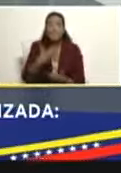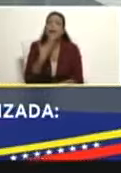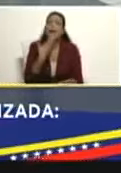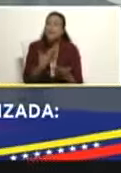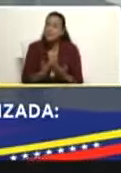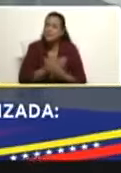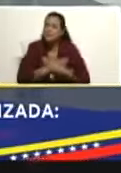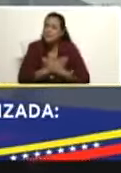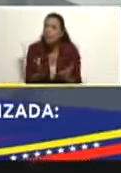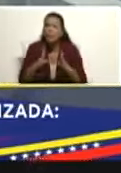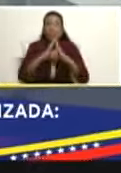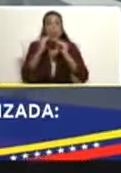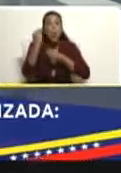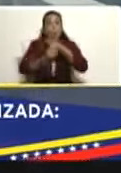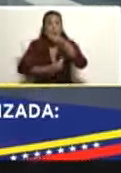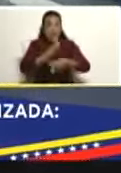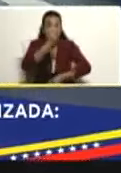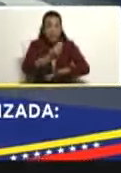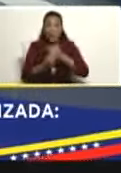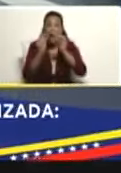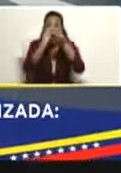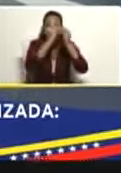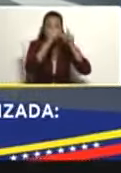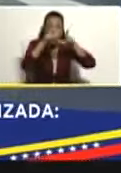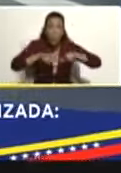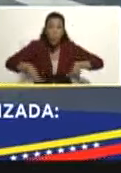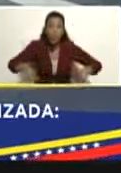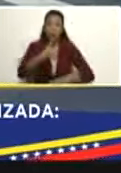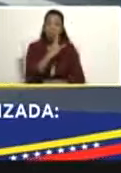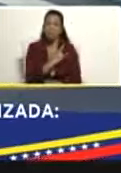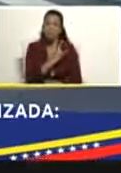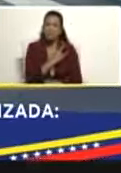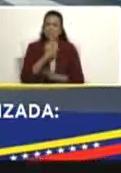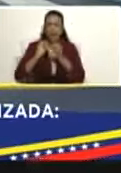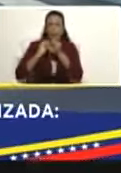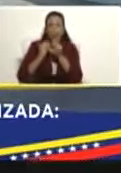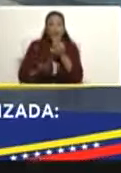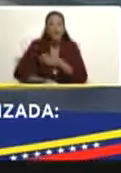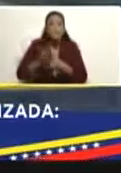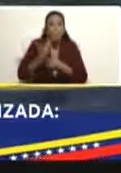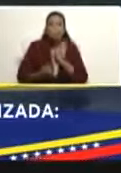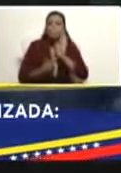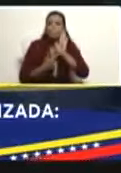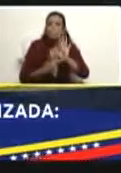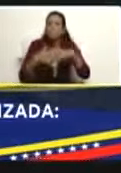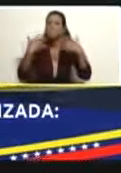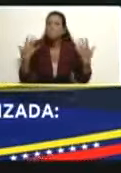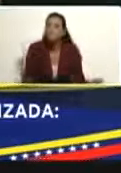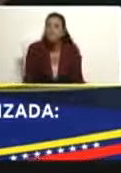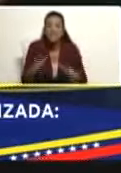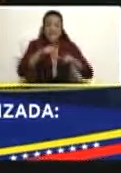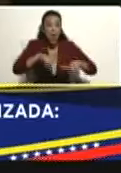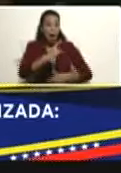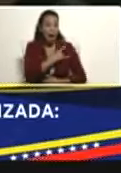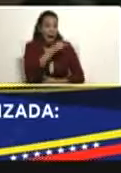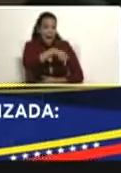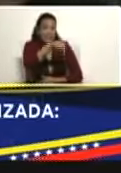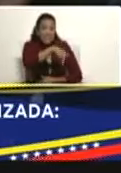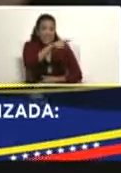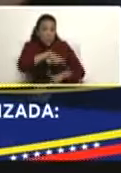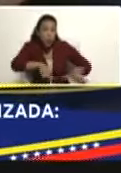agradecer también todo lo que se ha hecho para la recuperación de este espacio. Importante decir, desde el